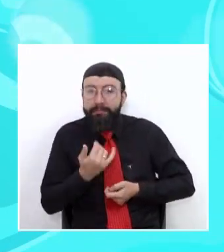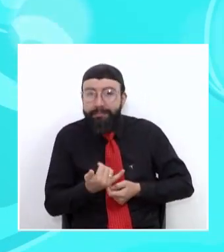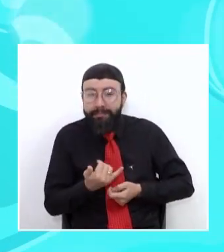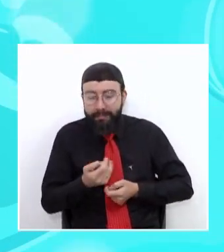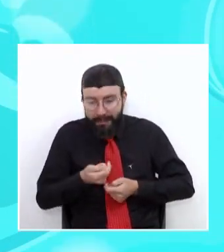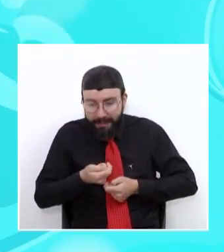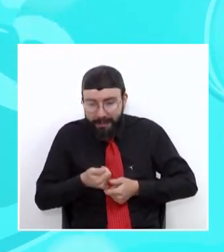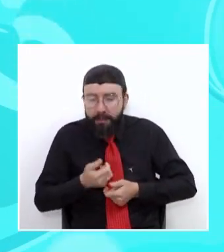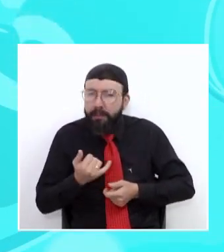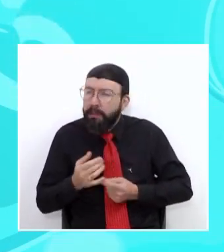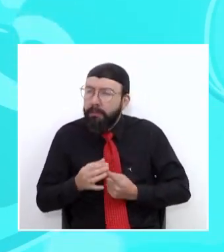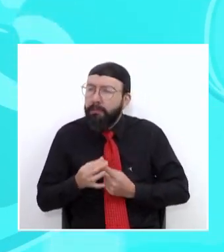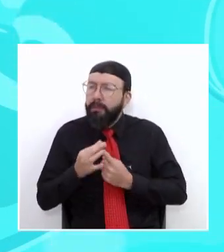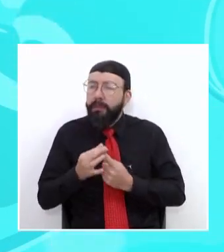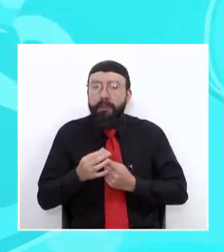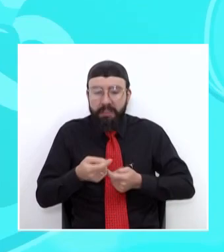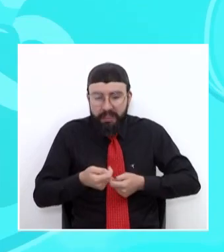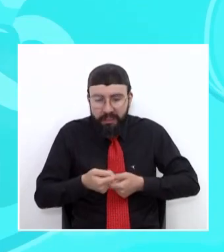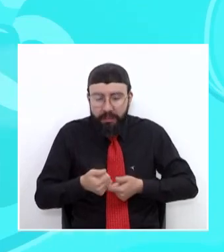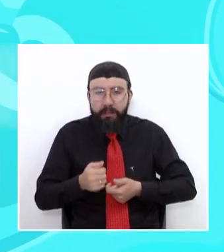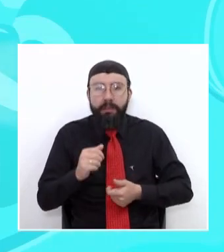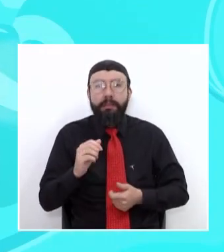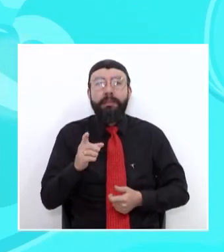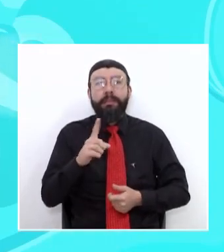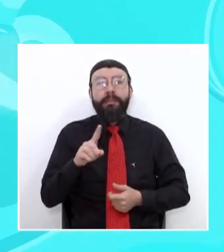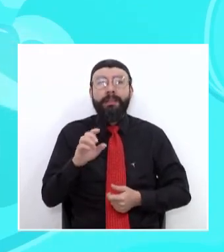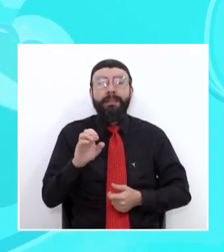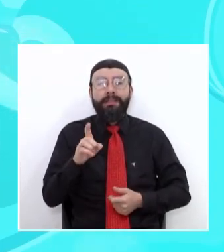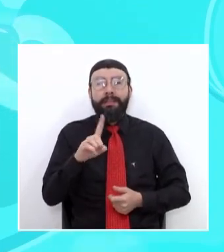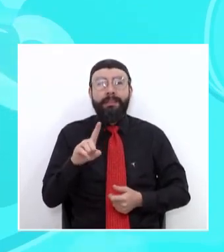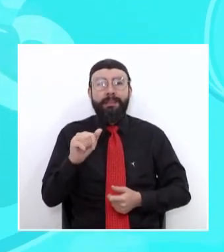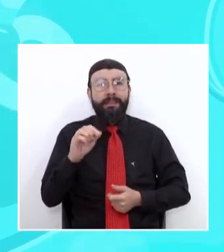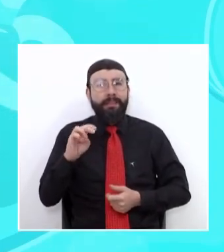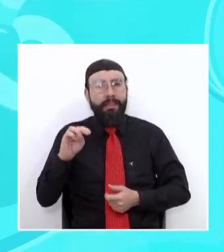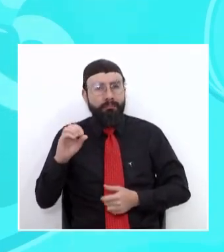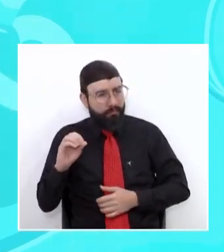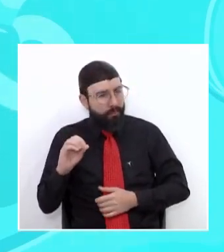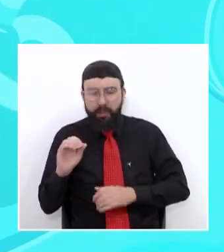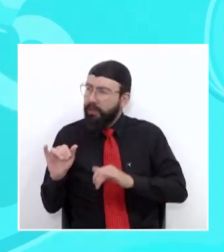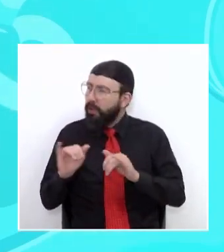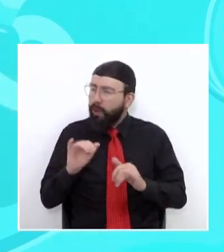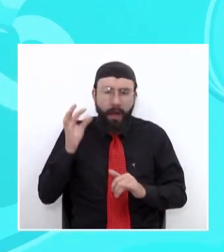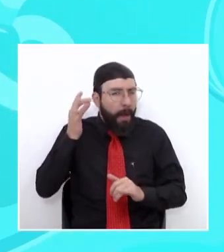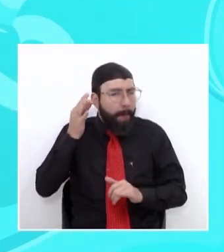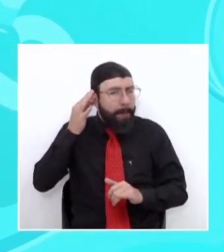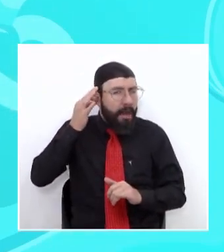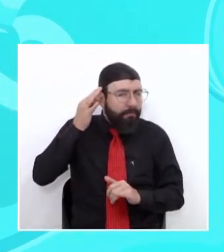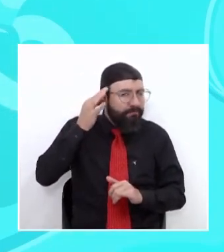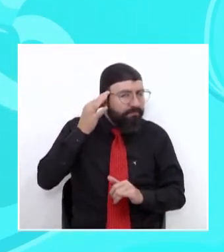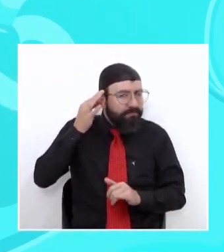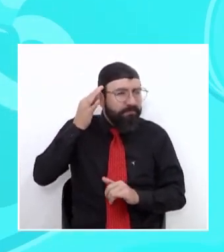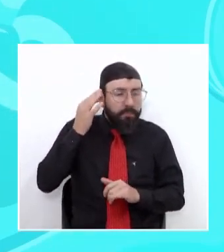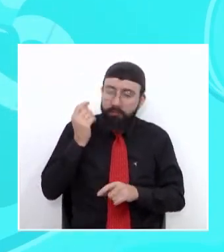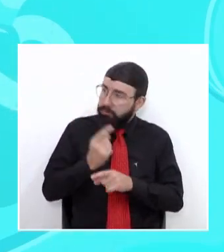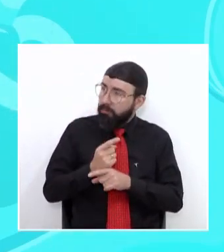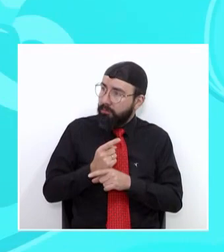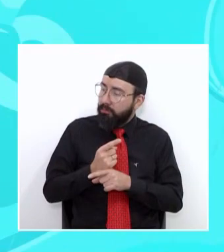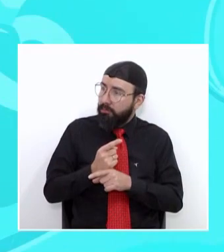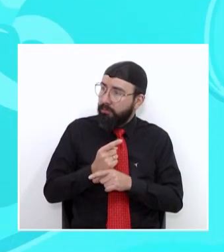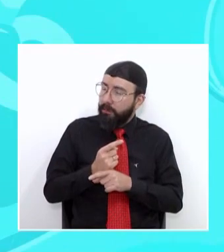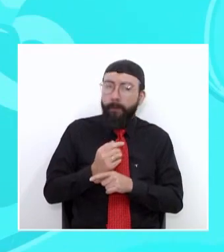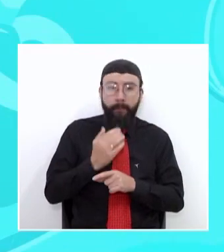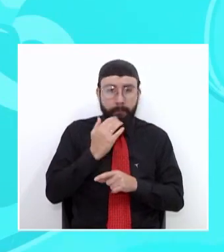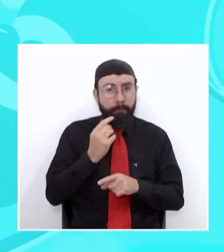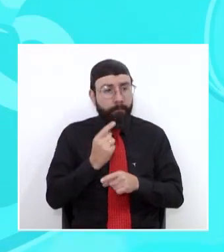Tienen generalmente semillas de sésamo. Actúa como digitopresión. Sí, recordemos que lo que pasa o la